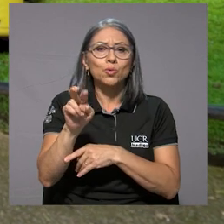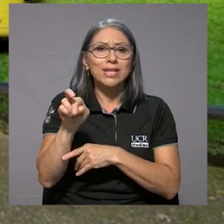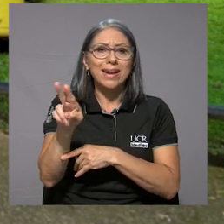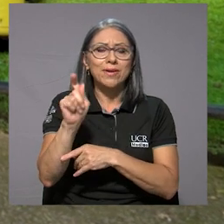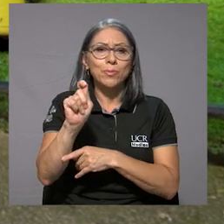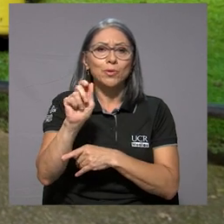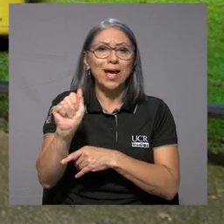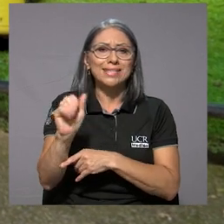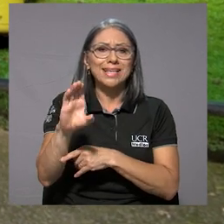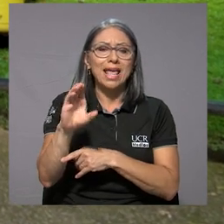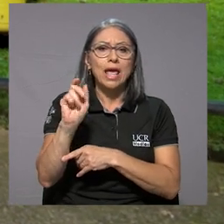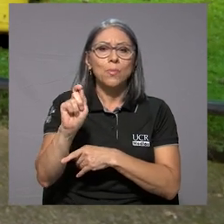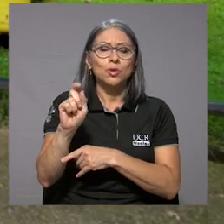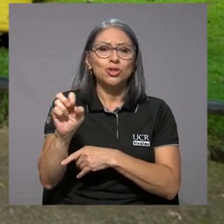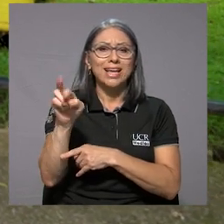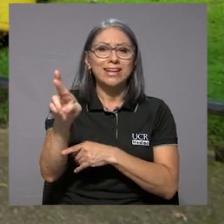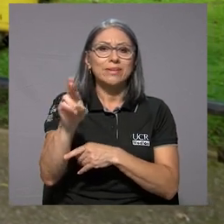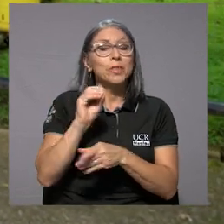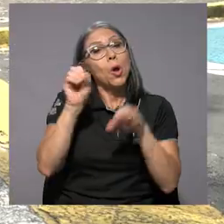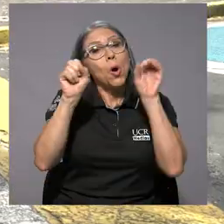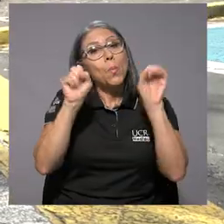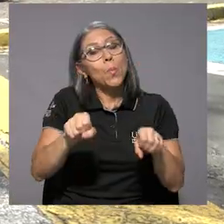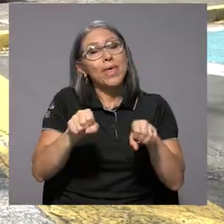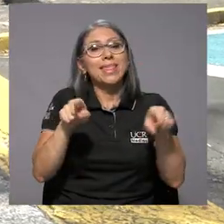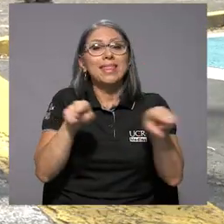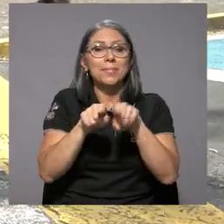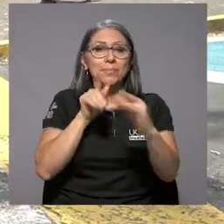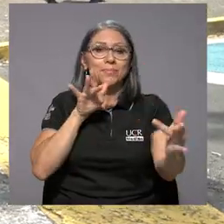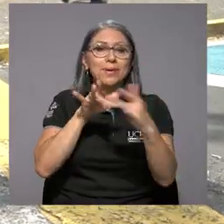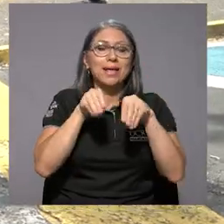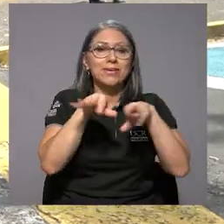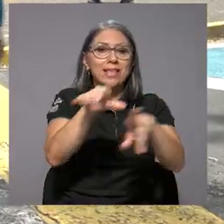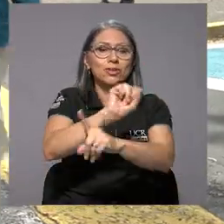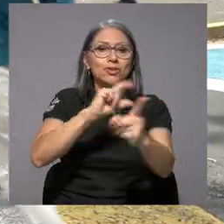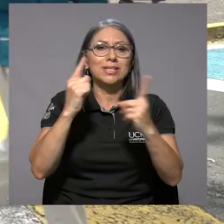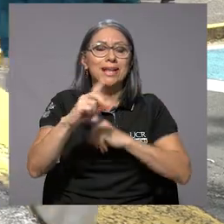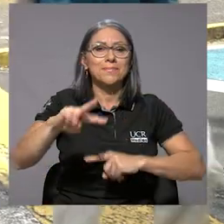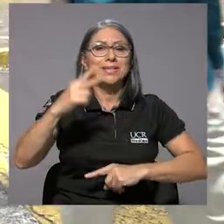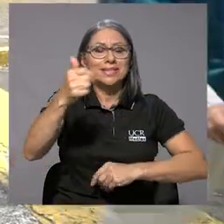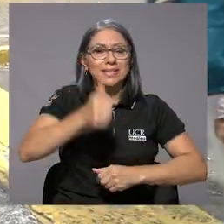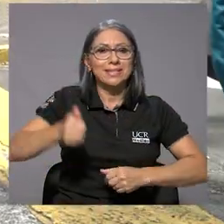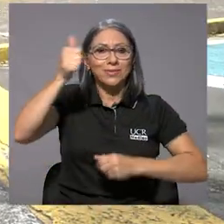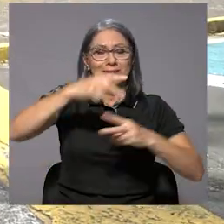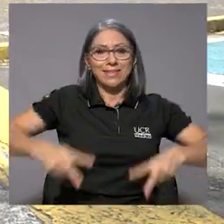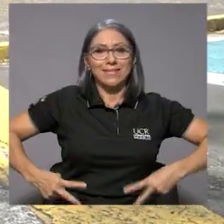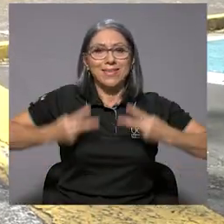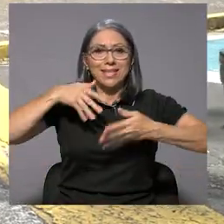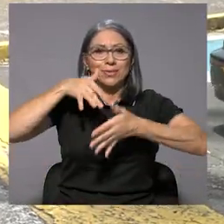www.feriavocacional.ucr.ac.cr o visitar las redes sociales de la Vicerrectoría de Vida Estudiantil.